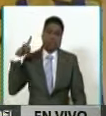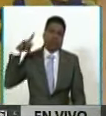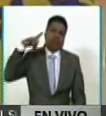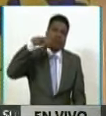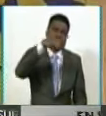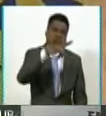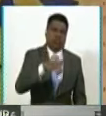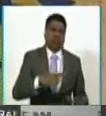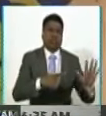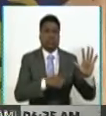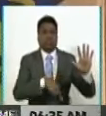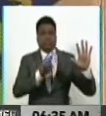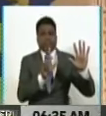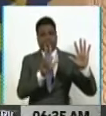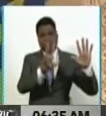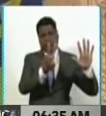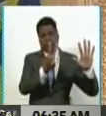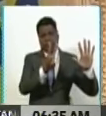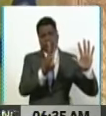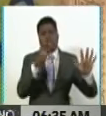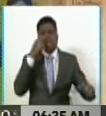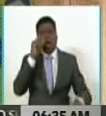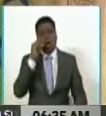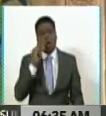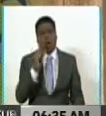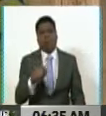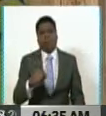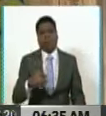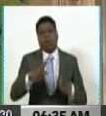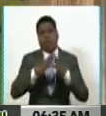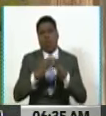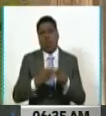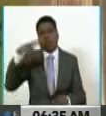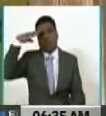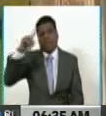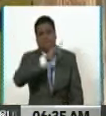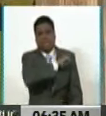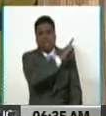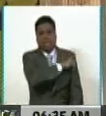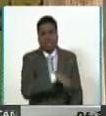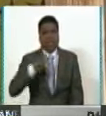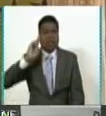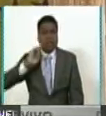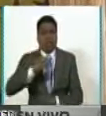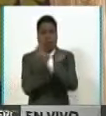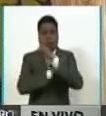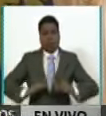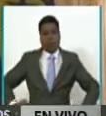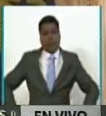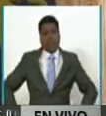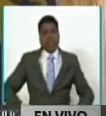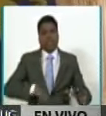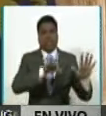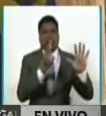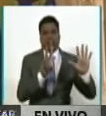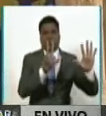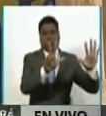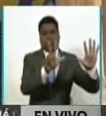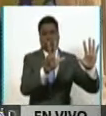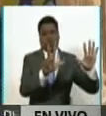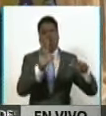Bolivariana. El ciudadano mayor general Antonio Benavides Torres, comandante general de la Guardia Nacional Bolivariana. El ciudadano mayor general César Ramón Vega